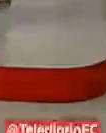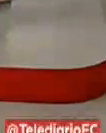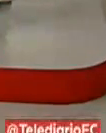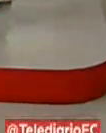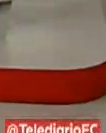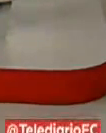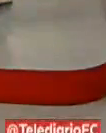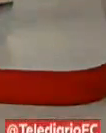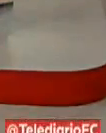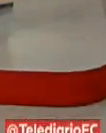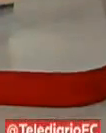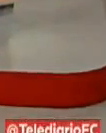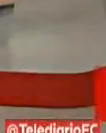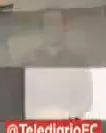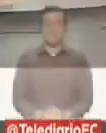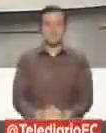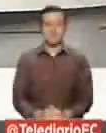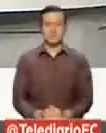www.ecuadortv.es.